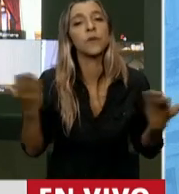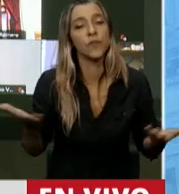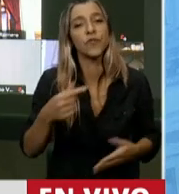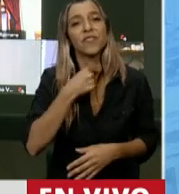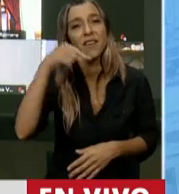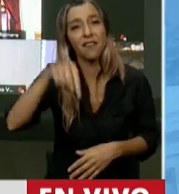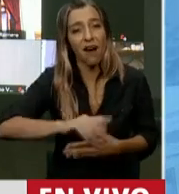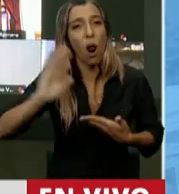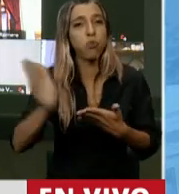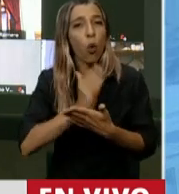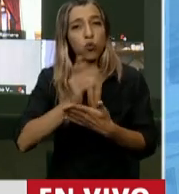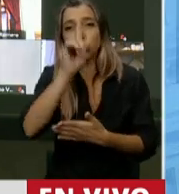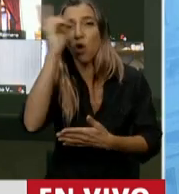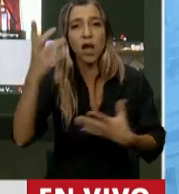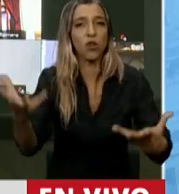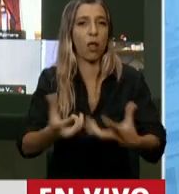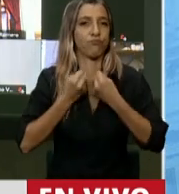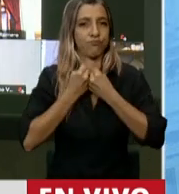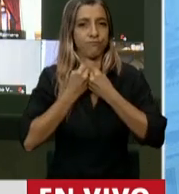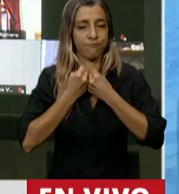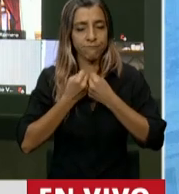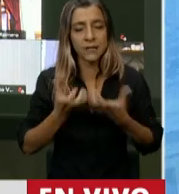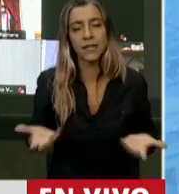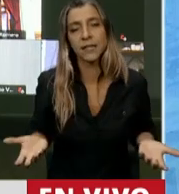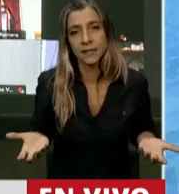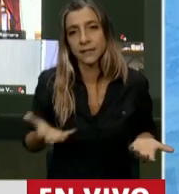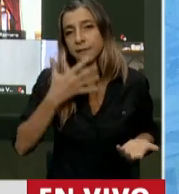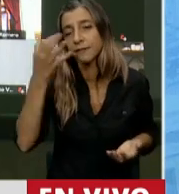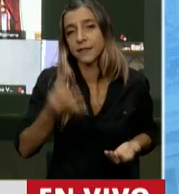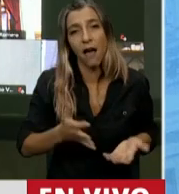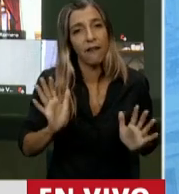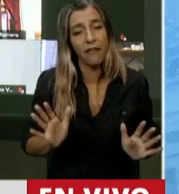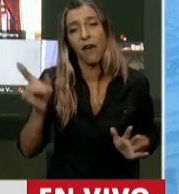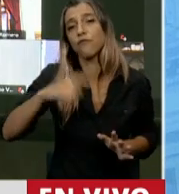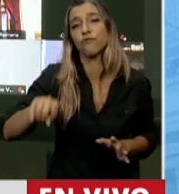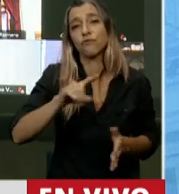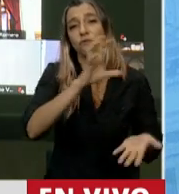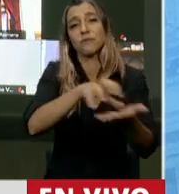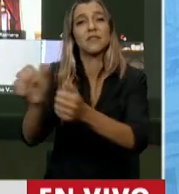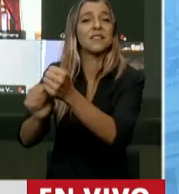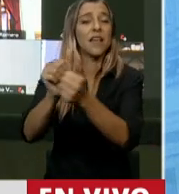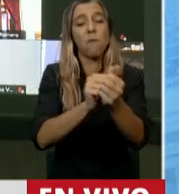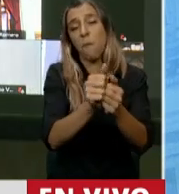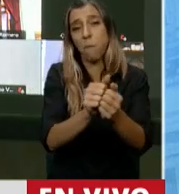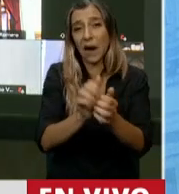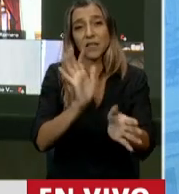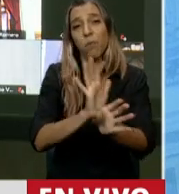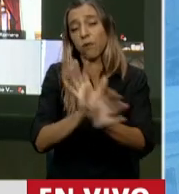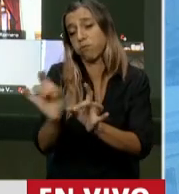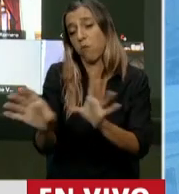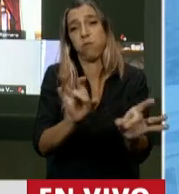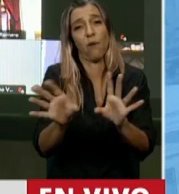producción nacional. Mire, presidente, expulsan empresas con matones sindicales. Mercado